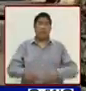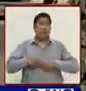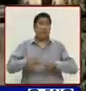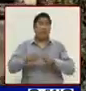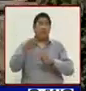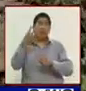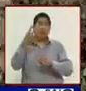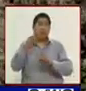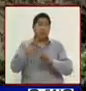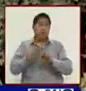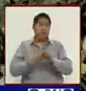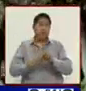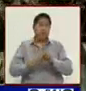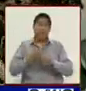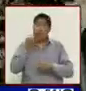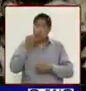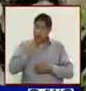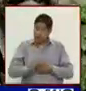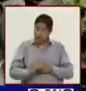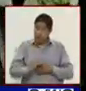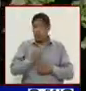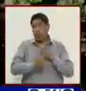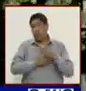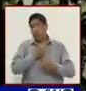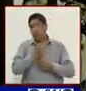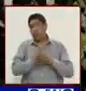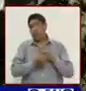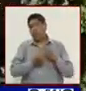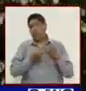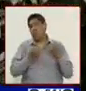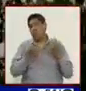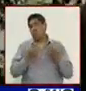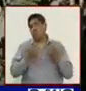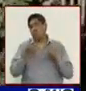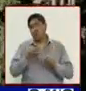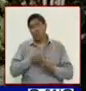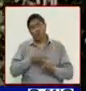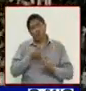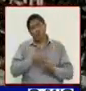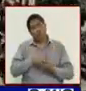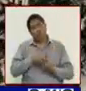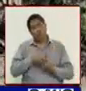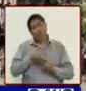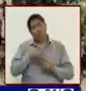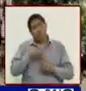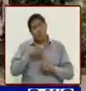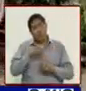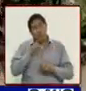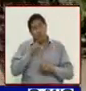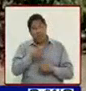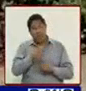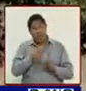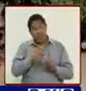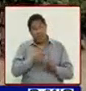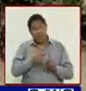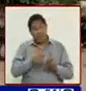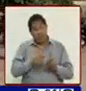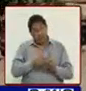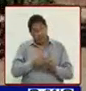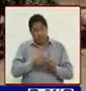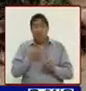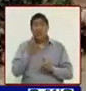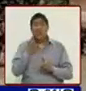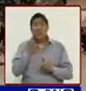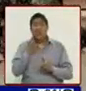Durante 4 meses, esta menor ha sido víctima de múltiples agresiones sexuales. A raíz de aquello, ella resultó embarazada. Y hace tan solo